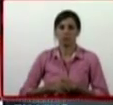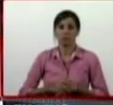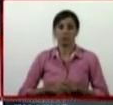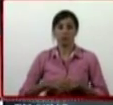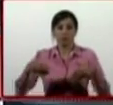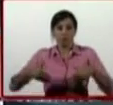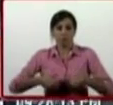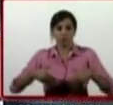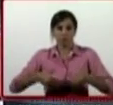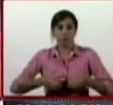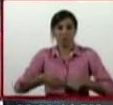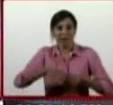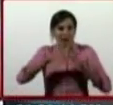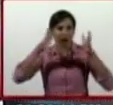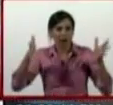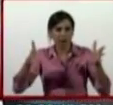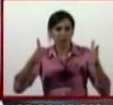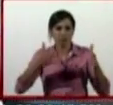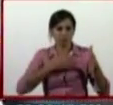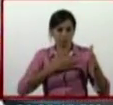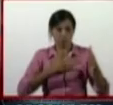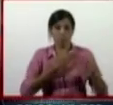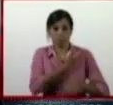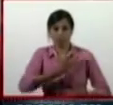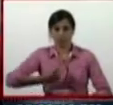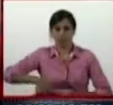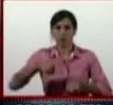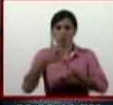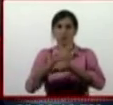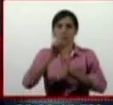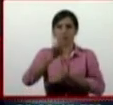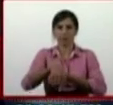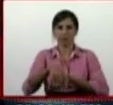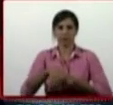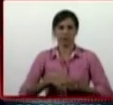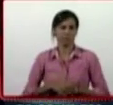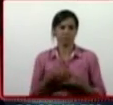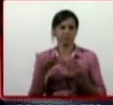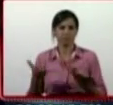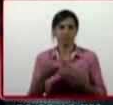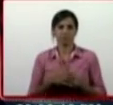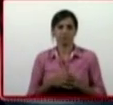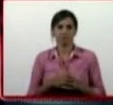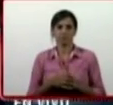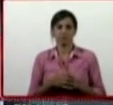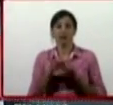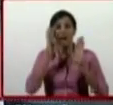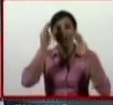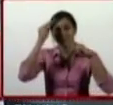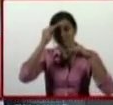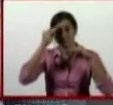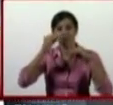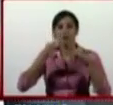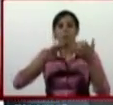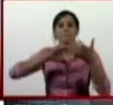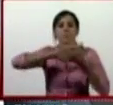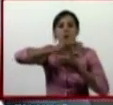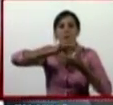central mío como presidente y del gobierno de nosotros es las grandes políticas